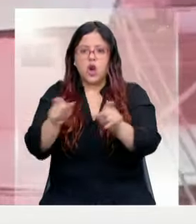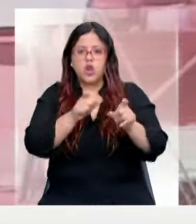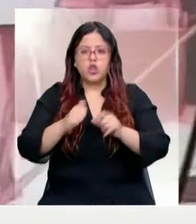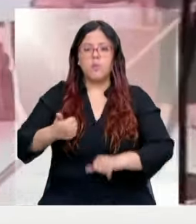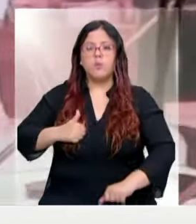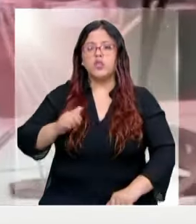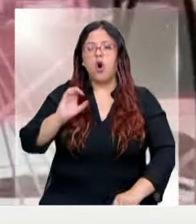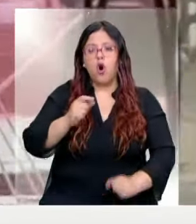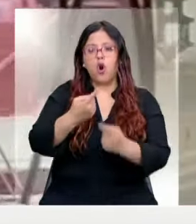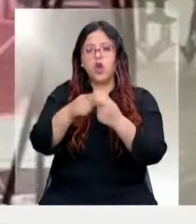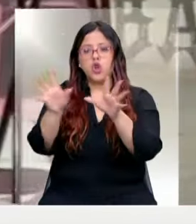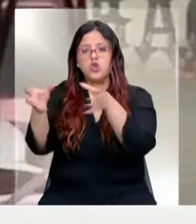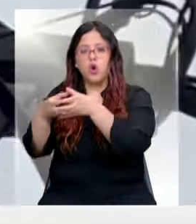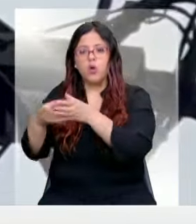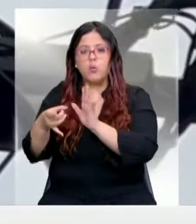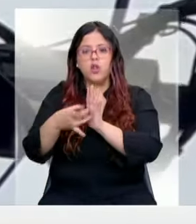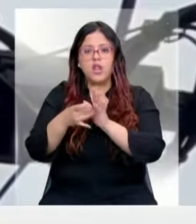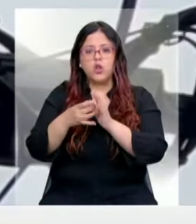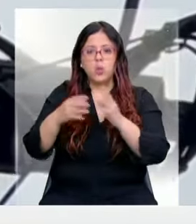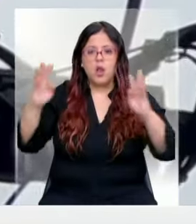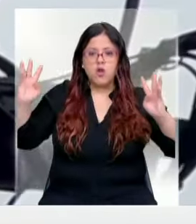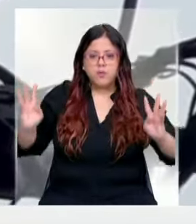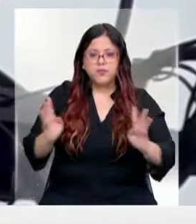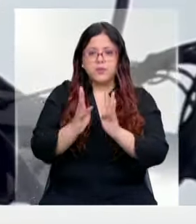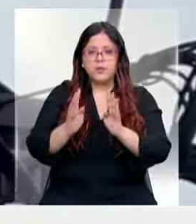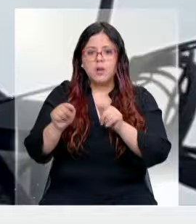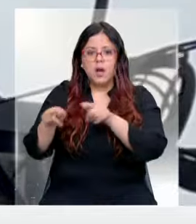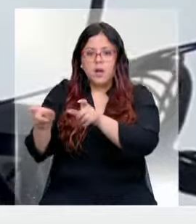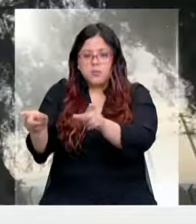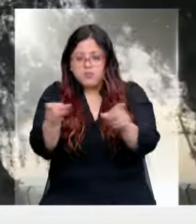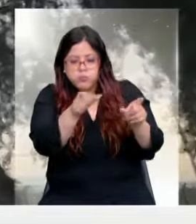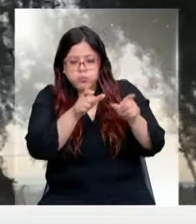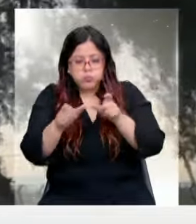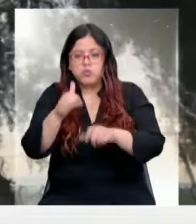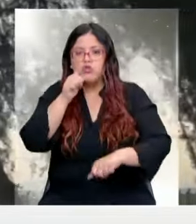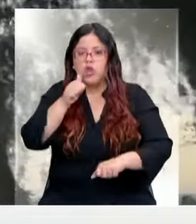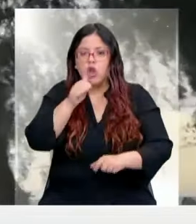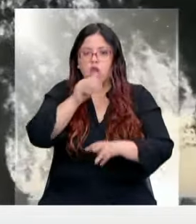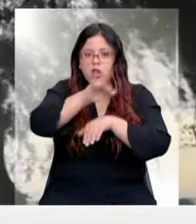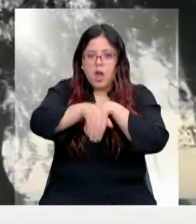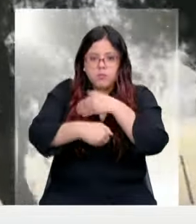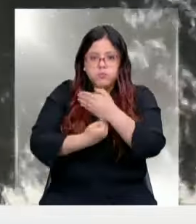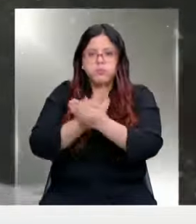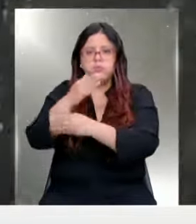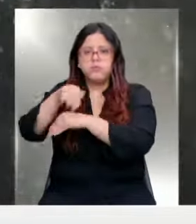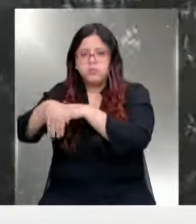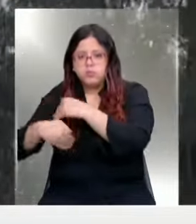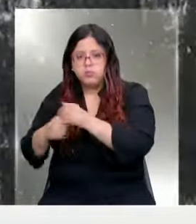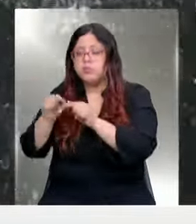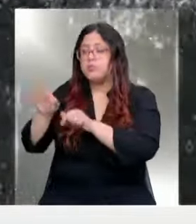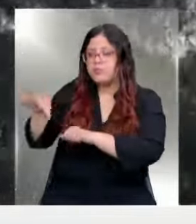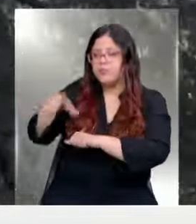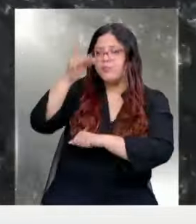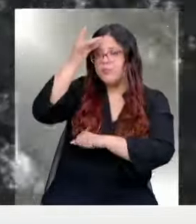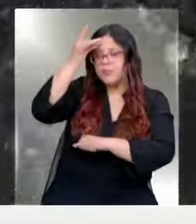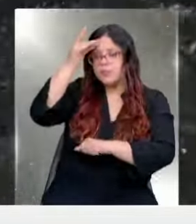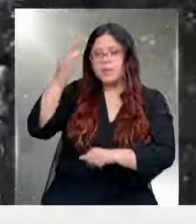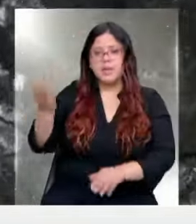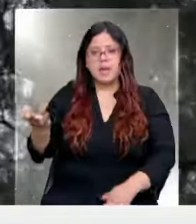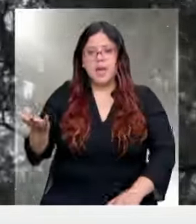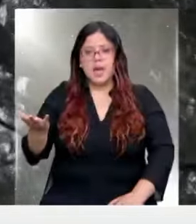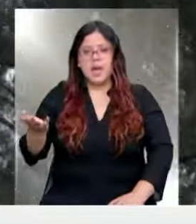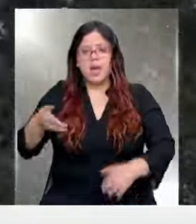que otras bandas llegaran al barrio. Vigilancia durante las 24 horas del día. Logramos identificar que mantenían